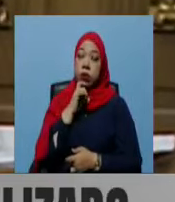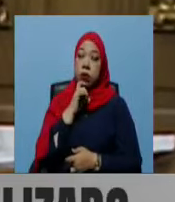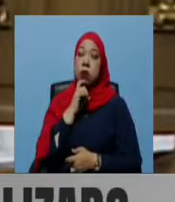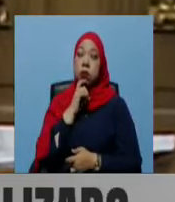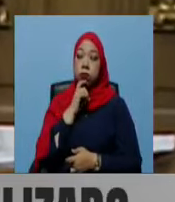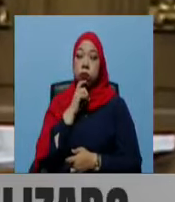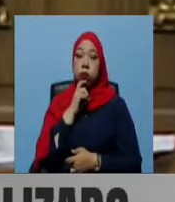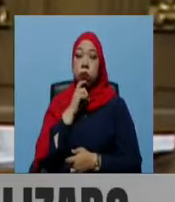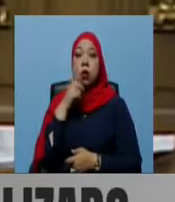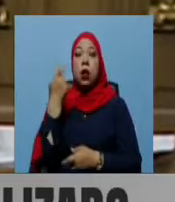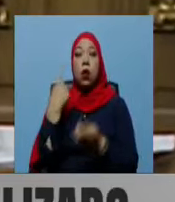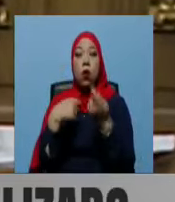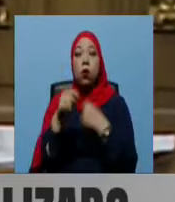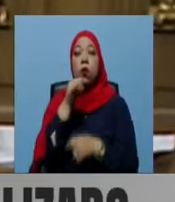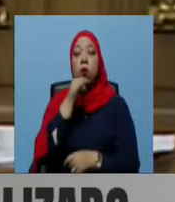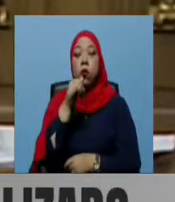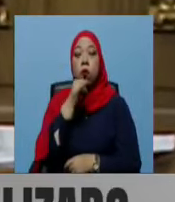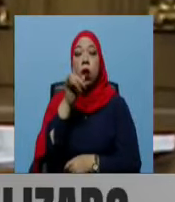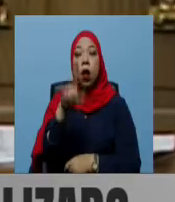AK-47 y los exporta también.